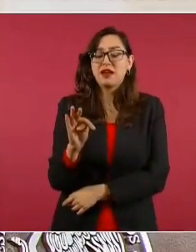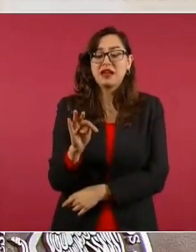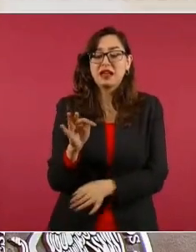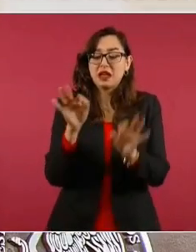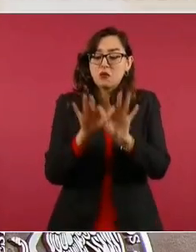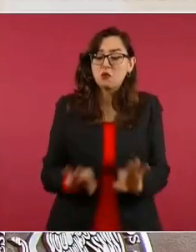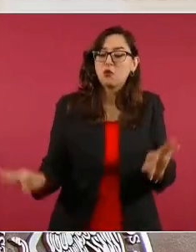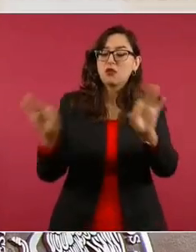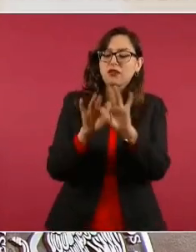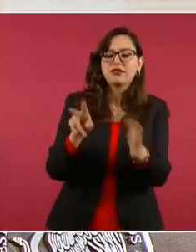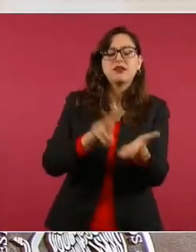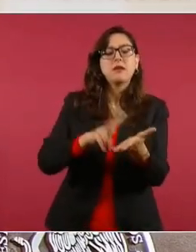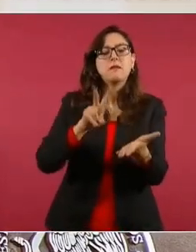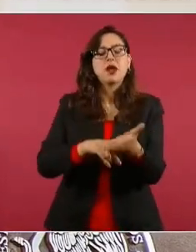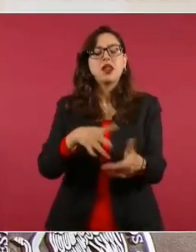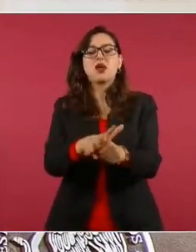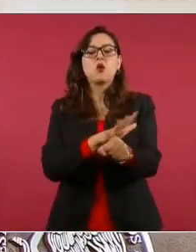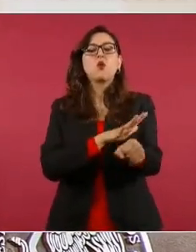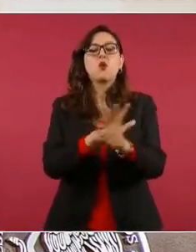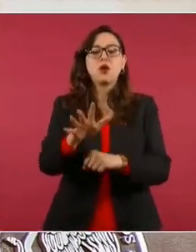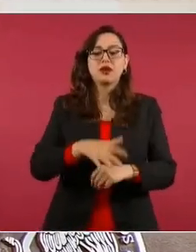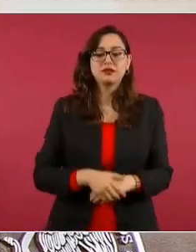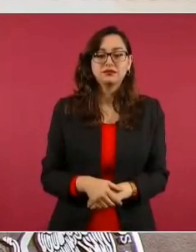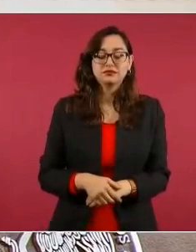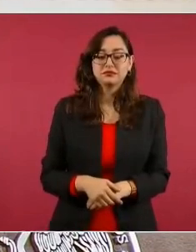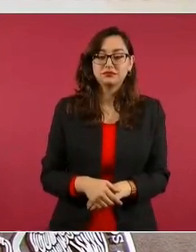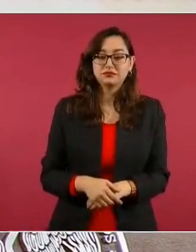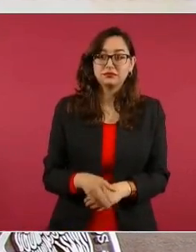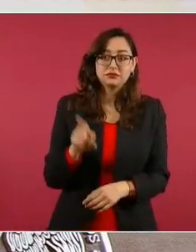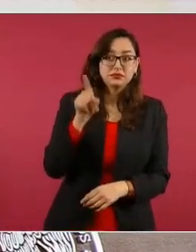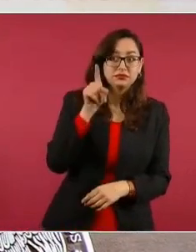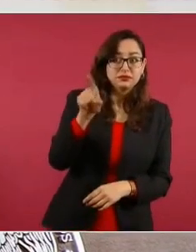a prevalecer es la verdad.